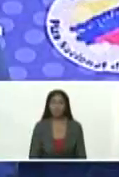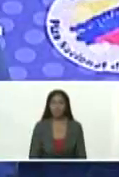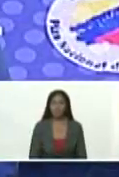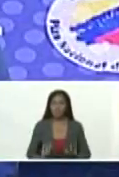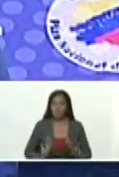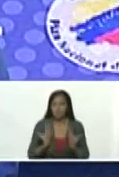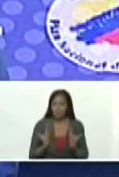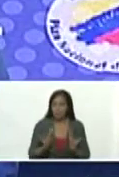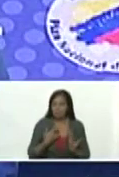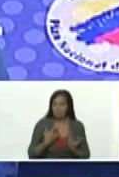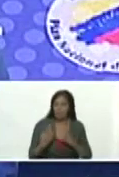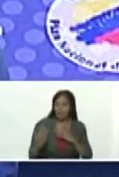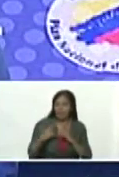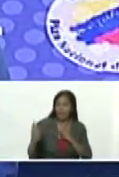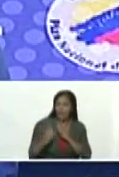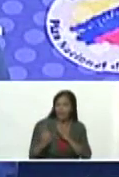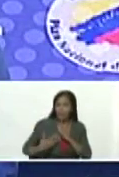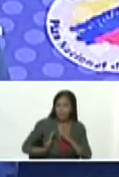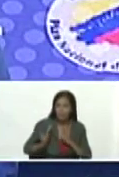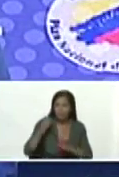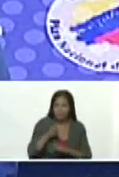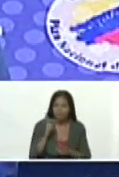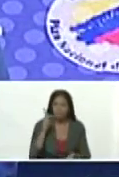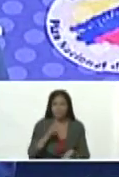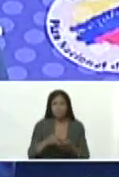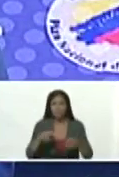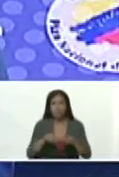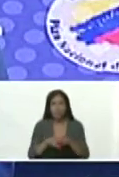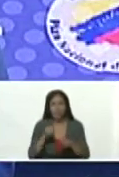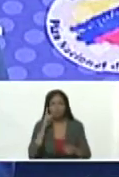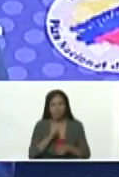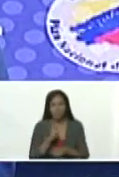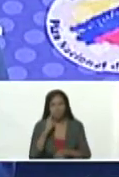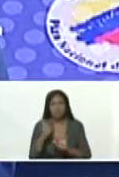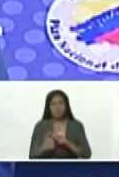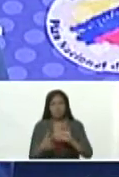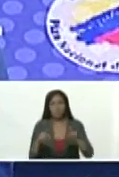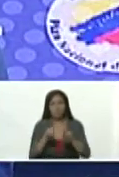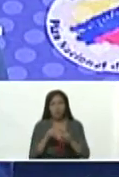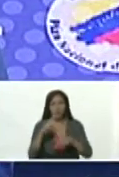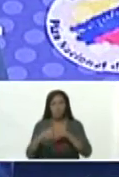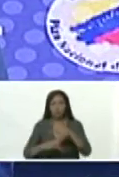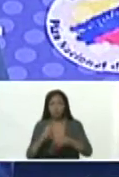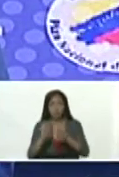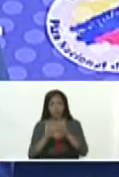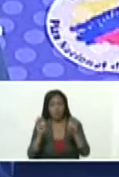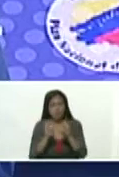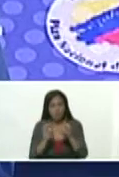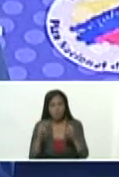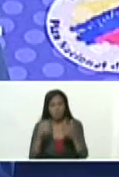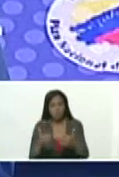motiva, contagiante de lo que debe ser precisamente el proceso educativo,